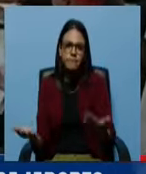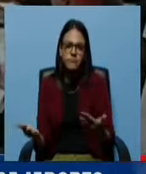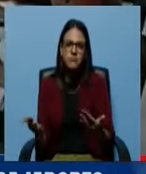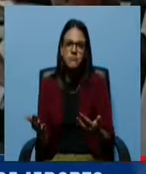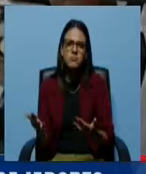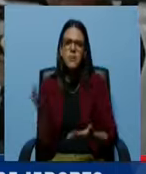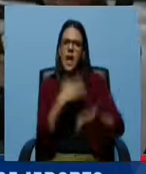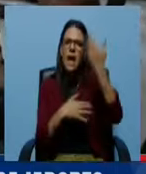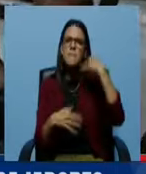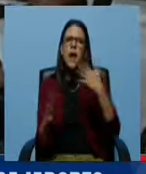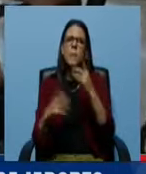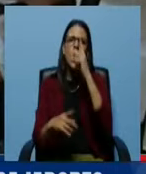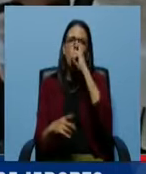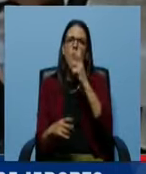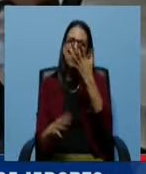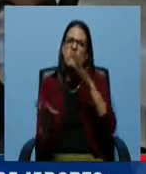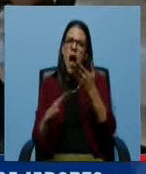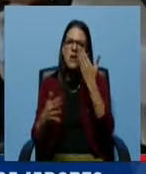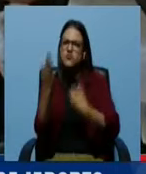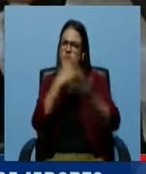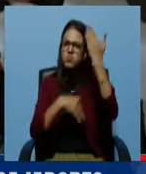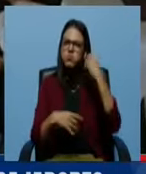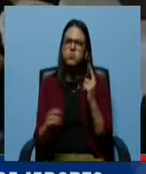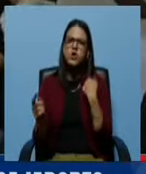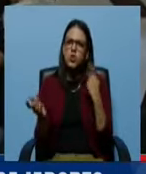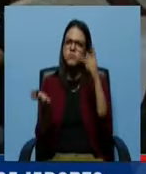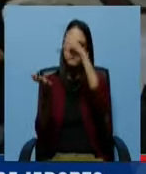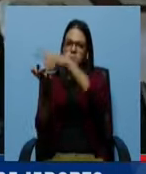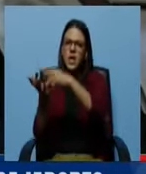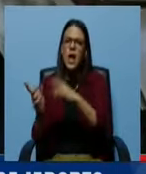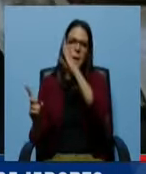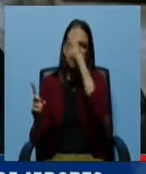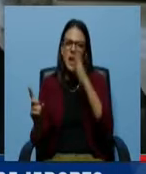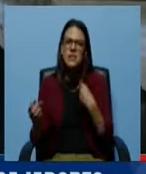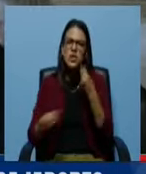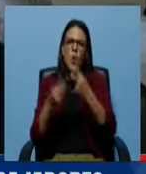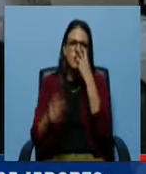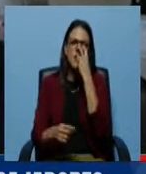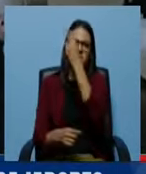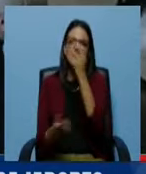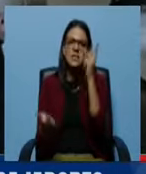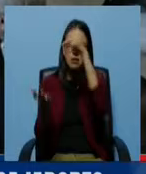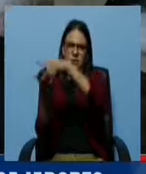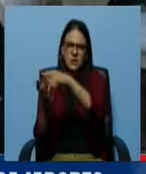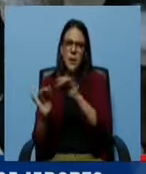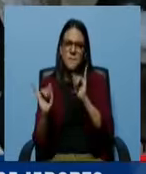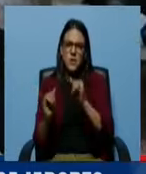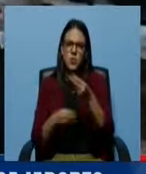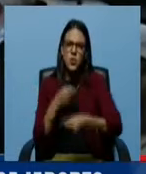Hace un poco más de un año nos vimos en Brasilia, en la visita que yo hice a Brasil.